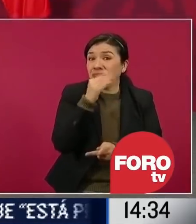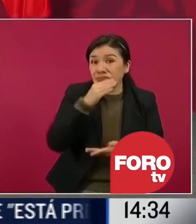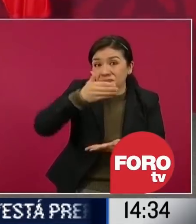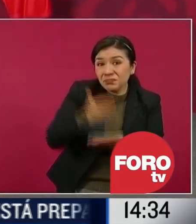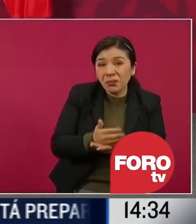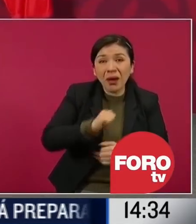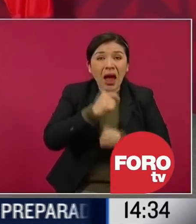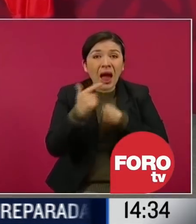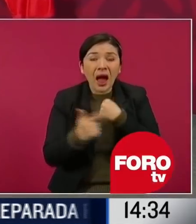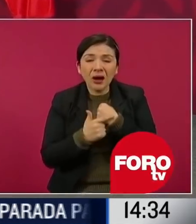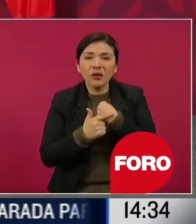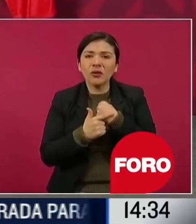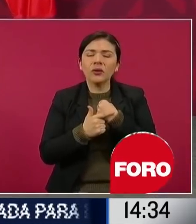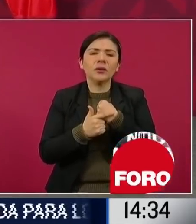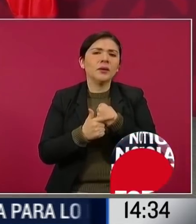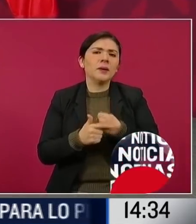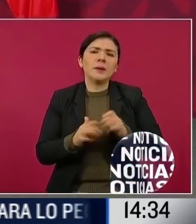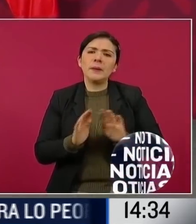se